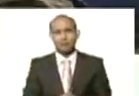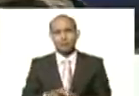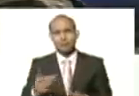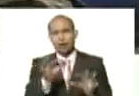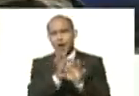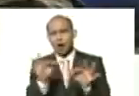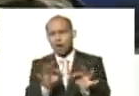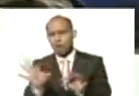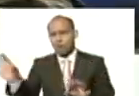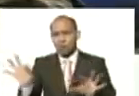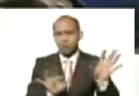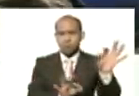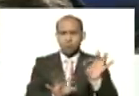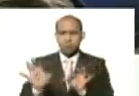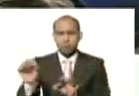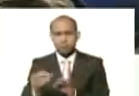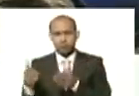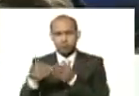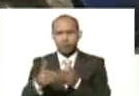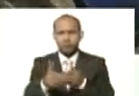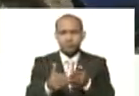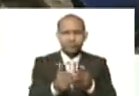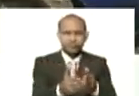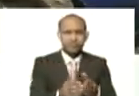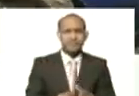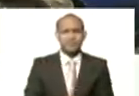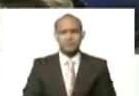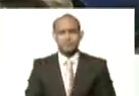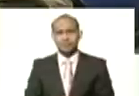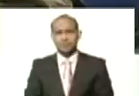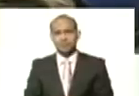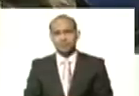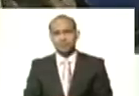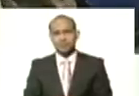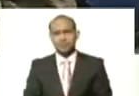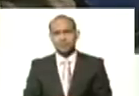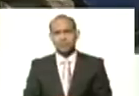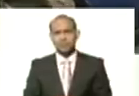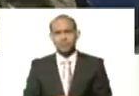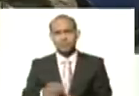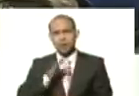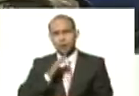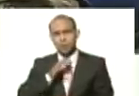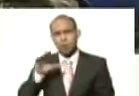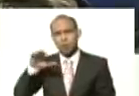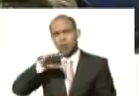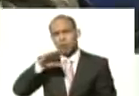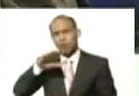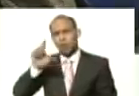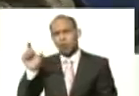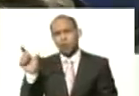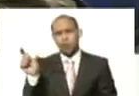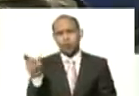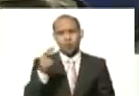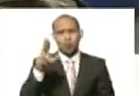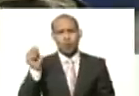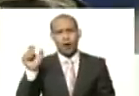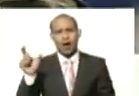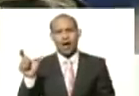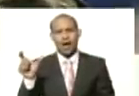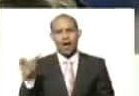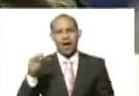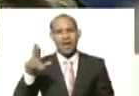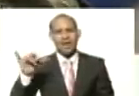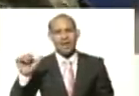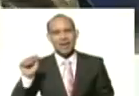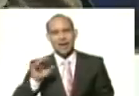pues pudimos hacer un desembarco anfibio en la Guajira. Nuestra Guajira venezolana, nuestras aguas del Golfo